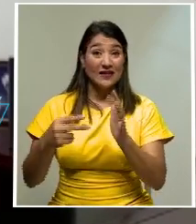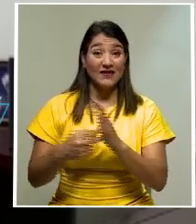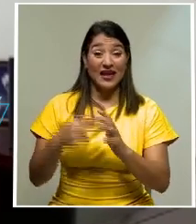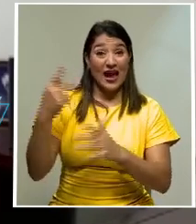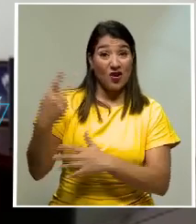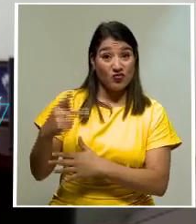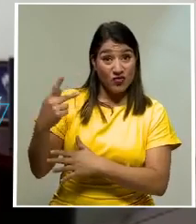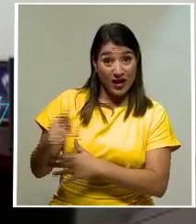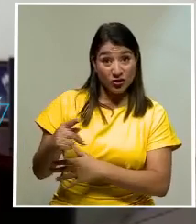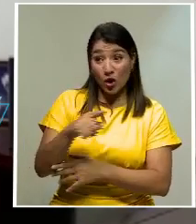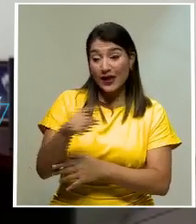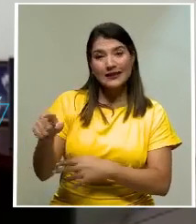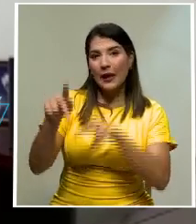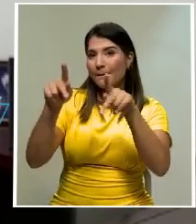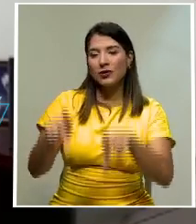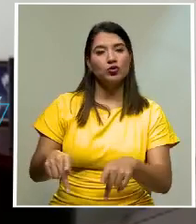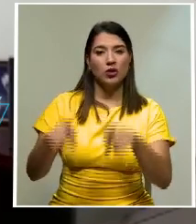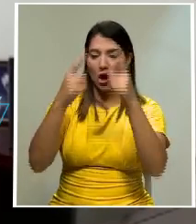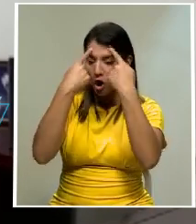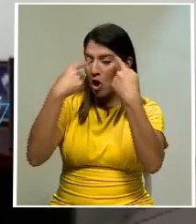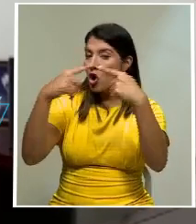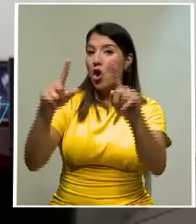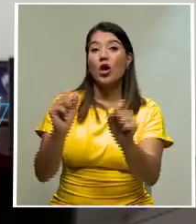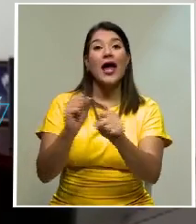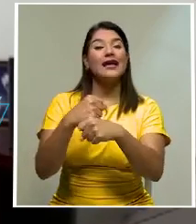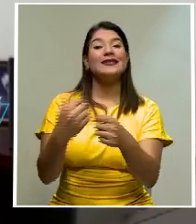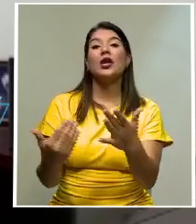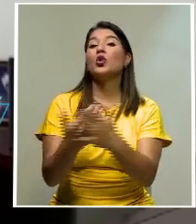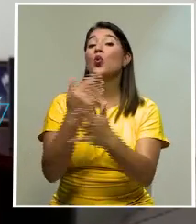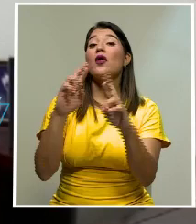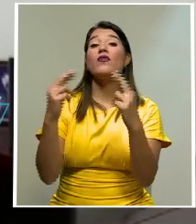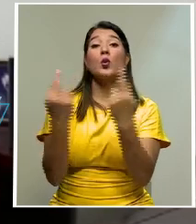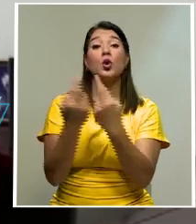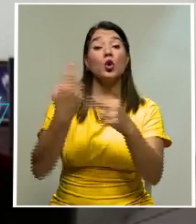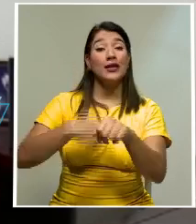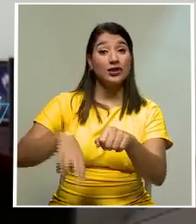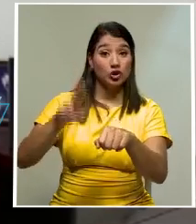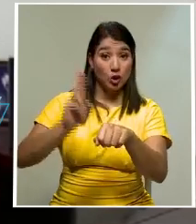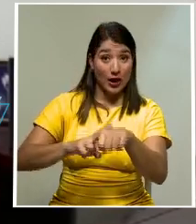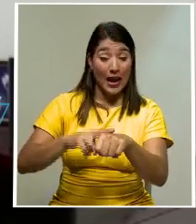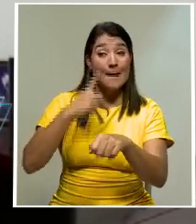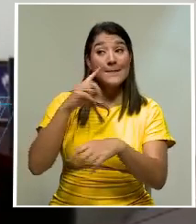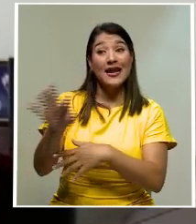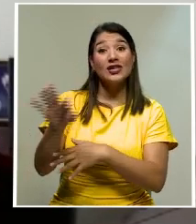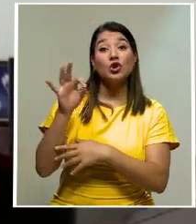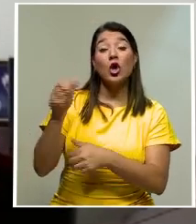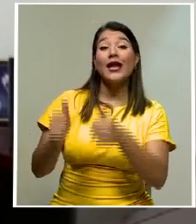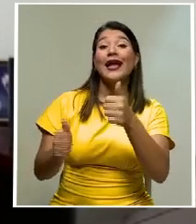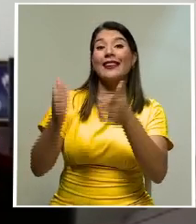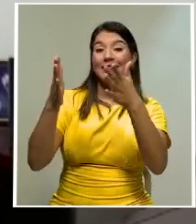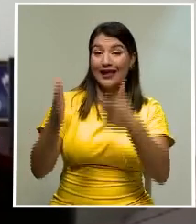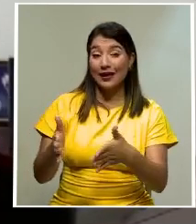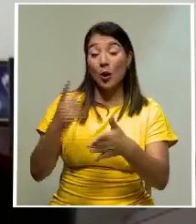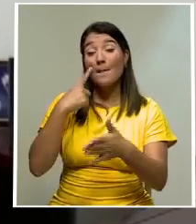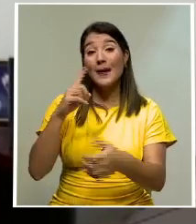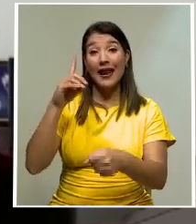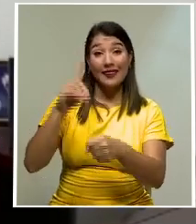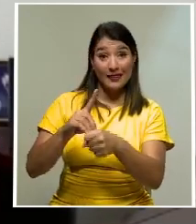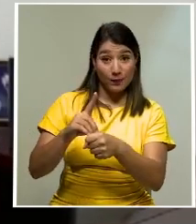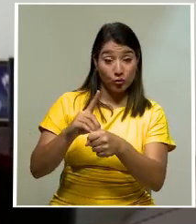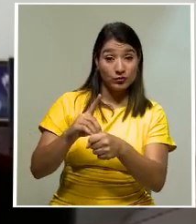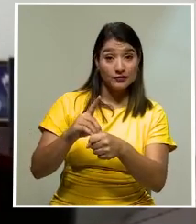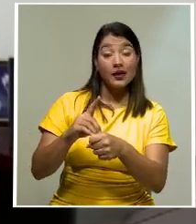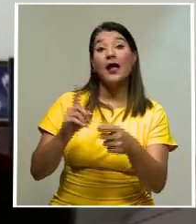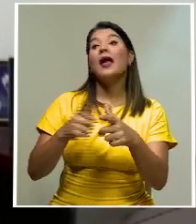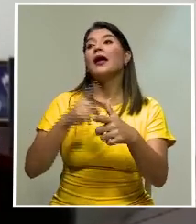personas no lleguen a conformar una nueva Asamblea Nacional que elija candidatos a diputados y confirme la